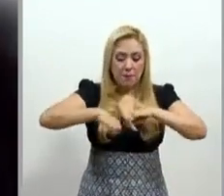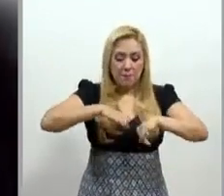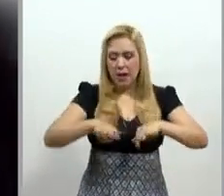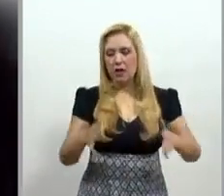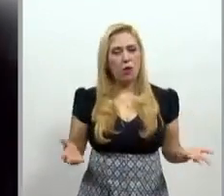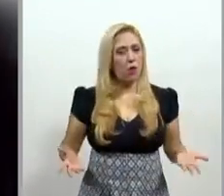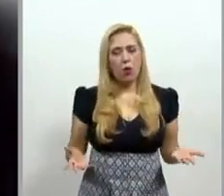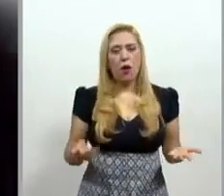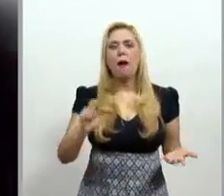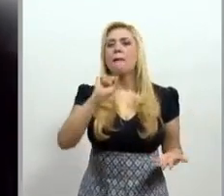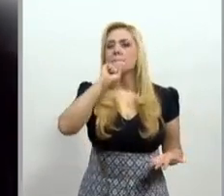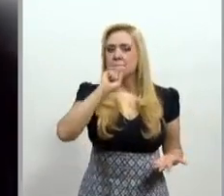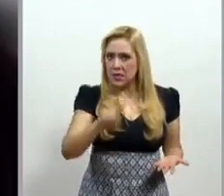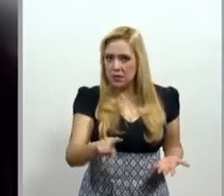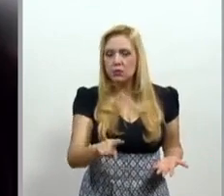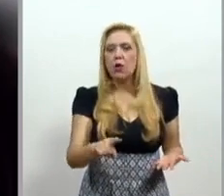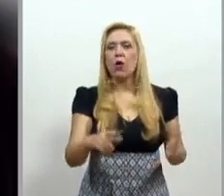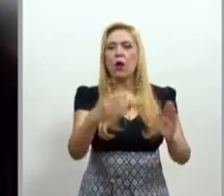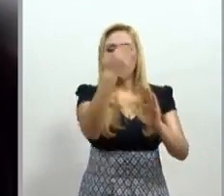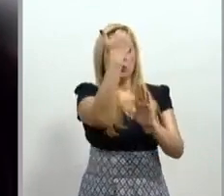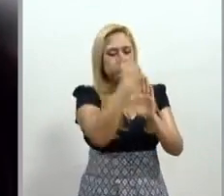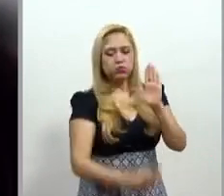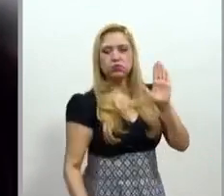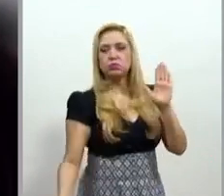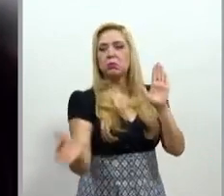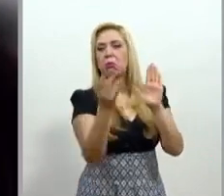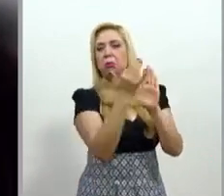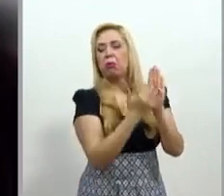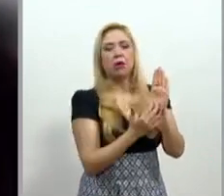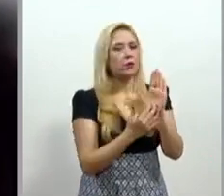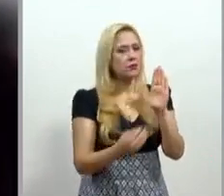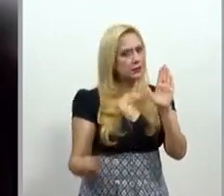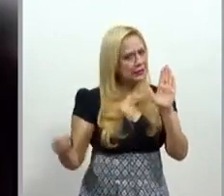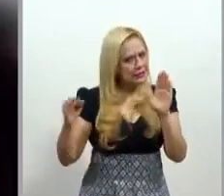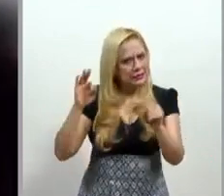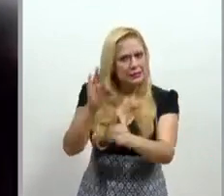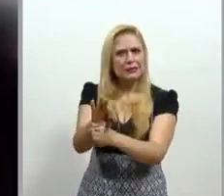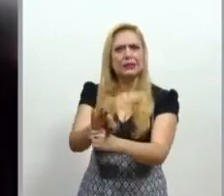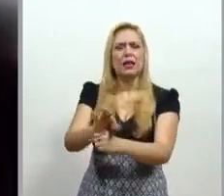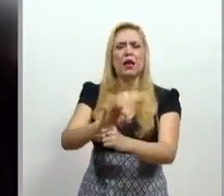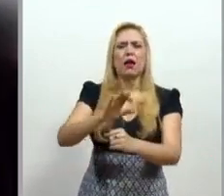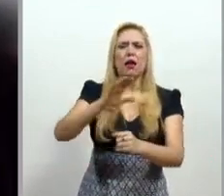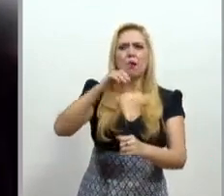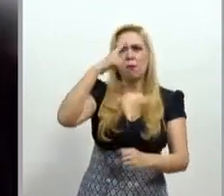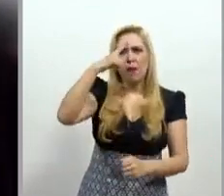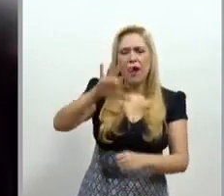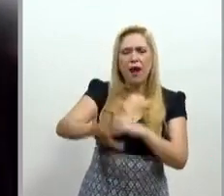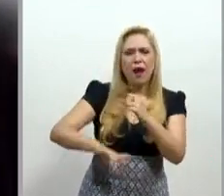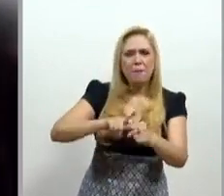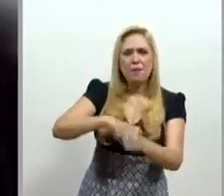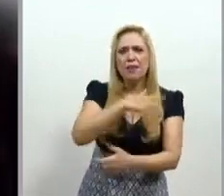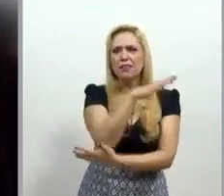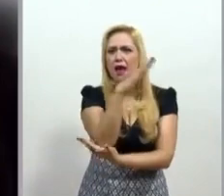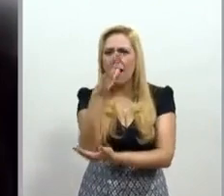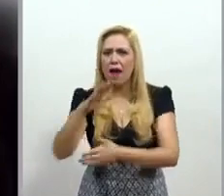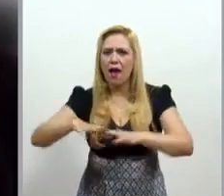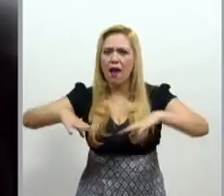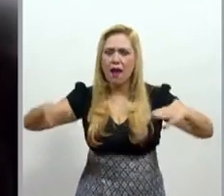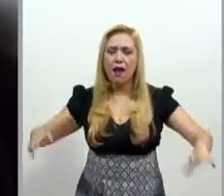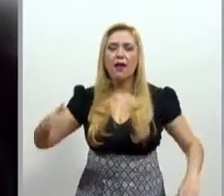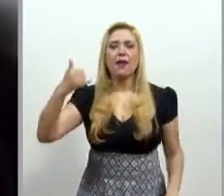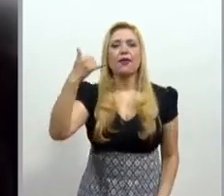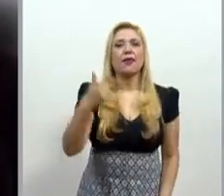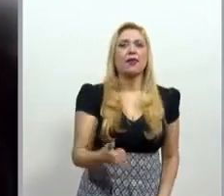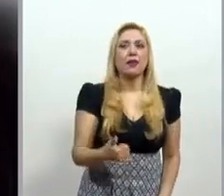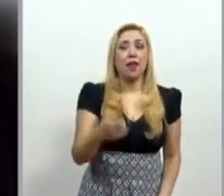que consigan la defensa de la constitución ecológica, de las constituciones ambientales y, por supuesto, pues que